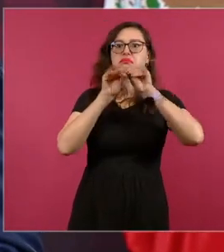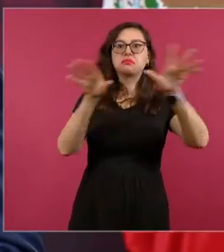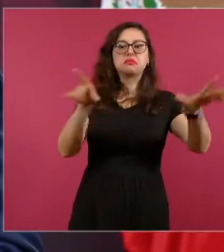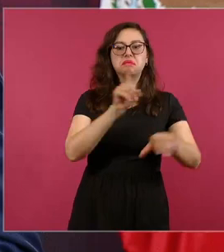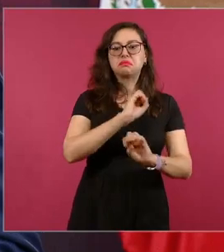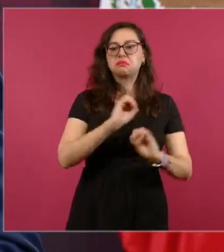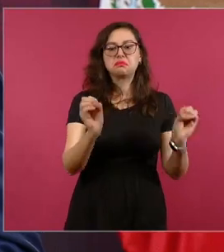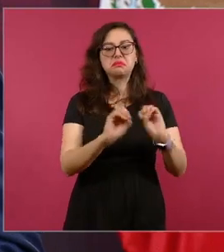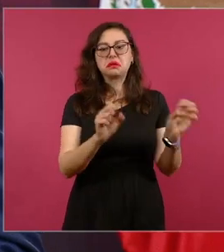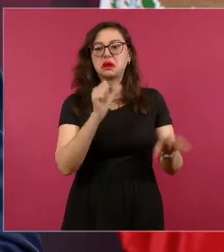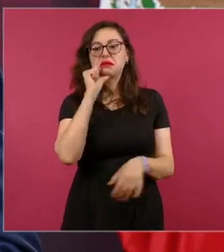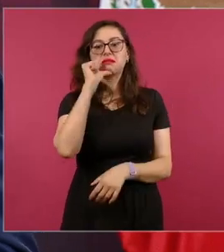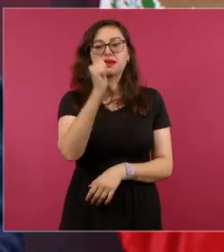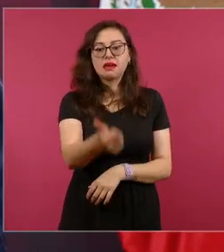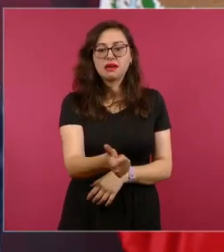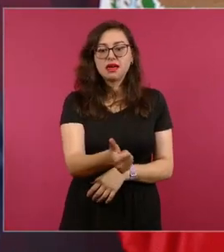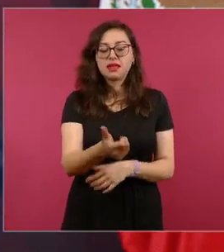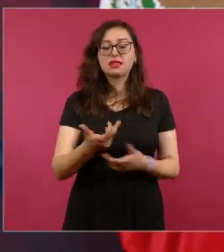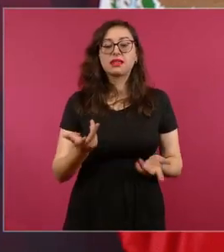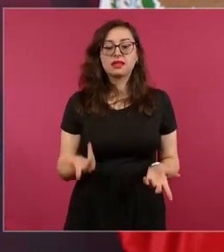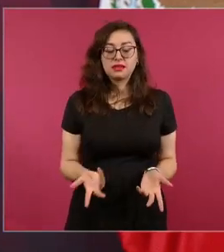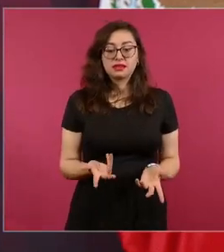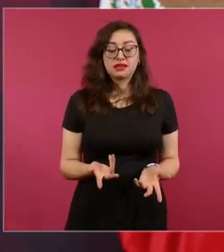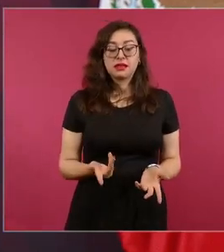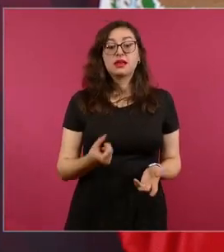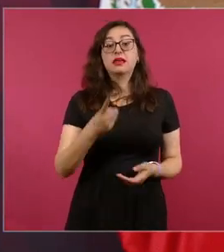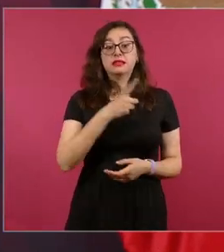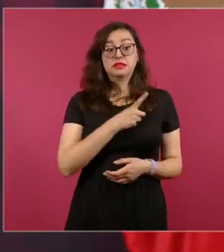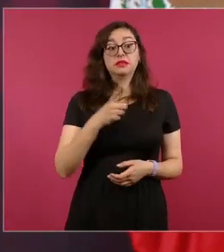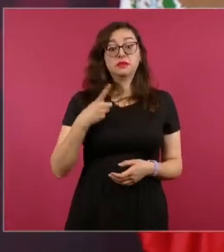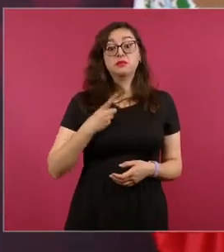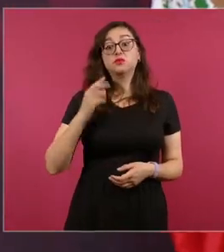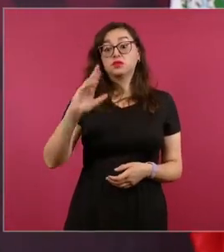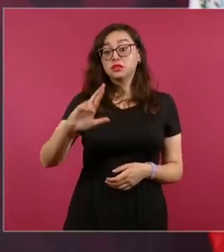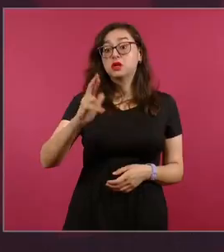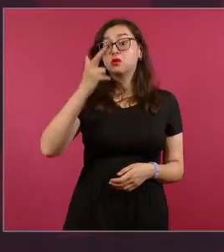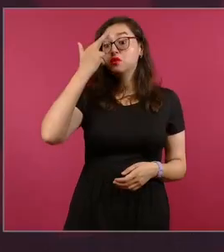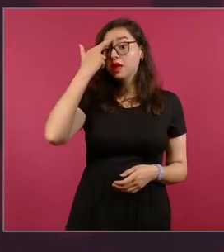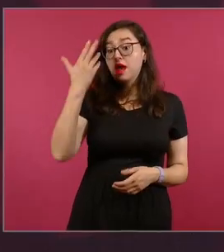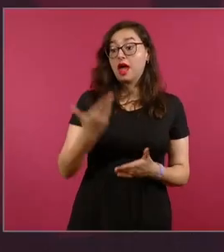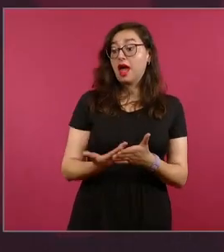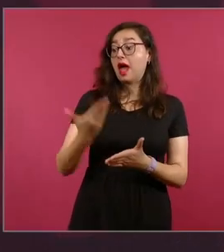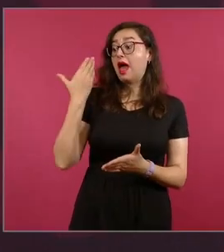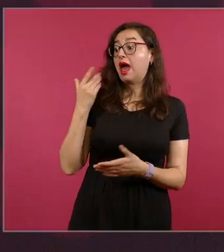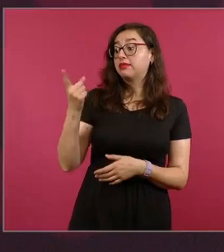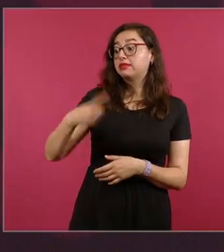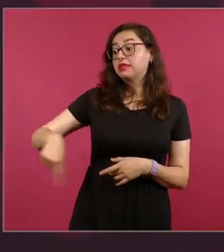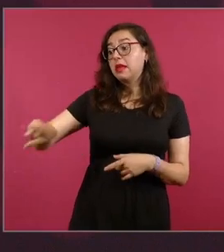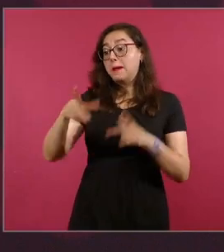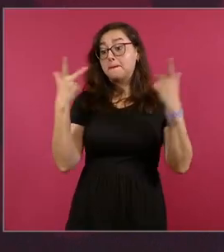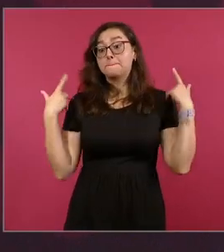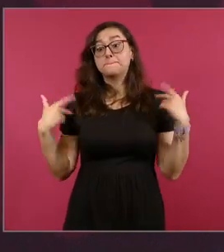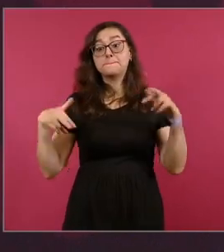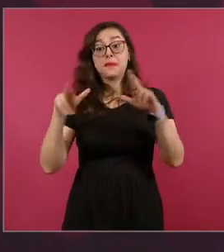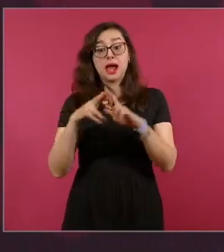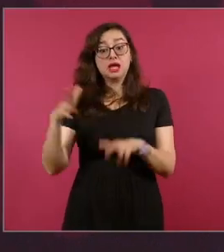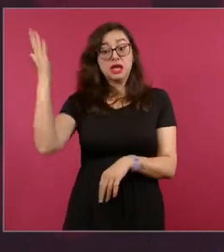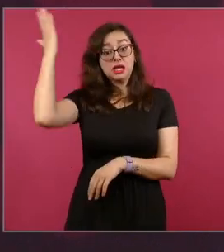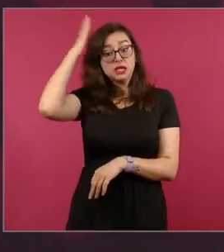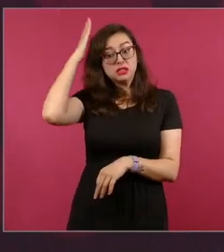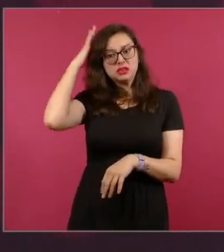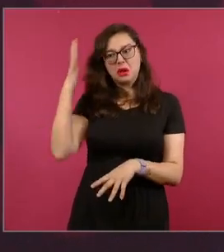Se metió a la cárcel a dirigentes magisteriales y se les